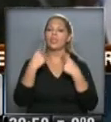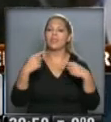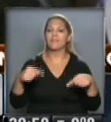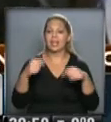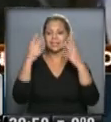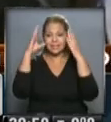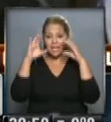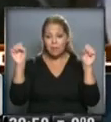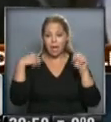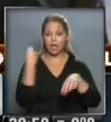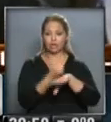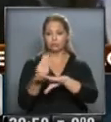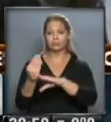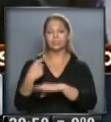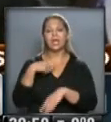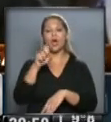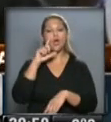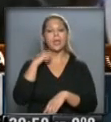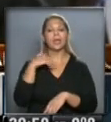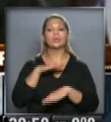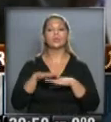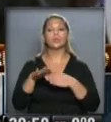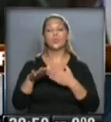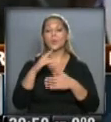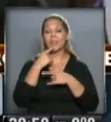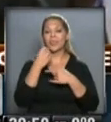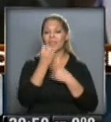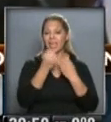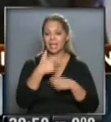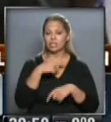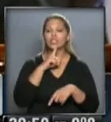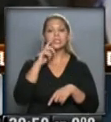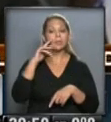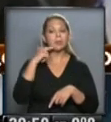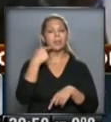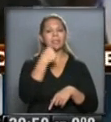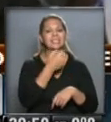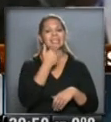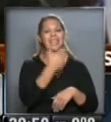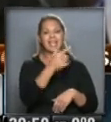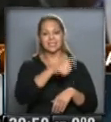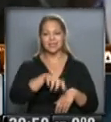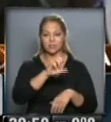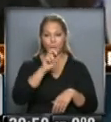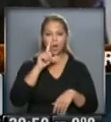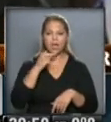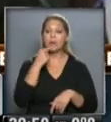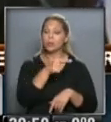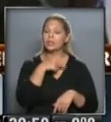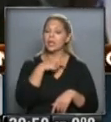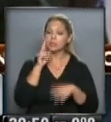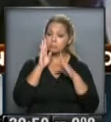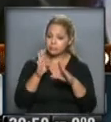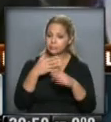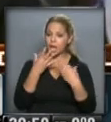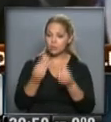la OEA, con estas declaraciones de Héctor Timmermans, el agradecimiento a la OEA por la atención en la cuestión Malvinas